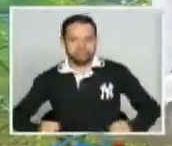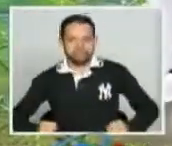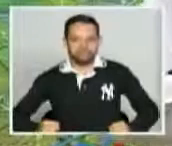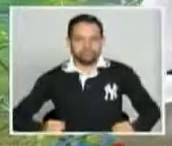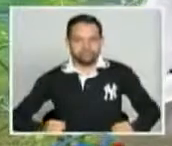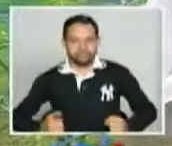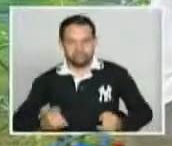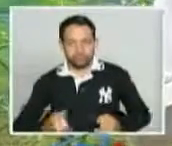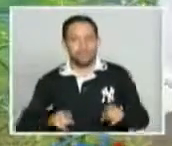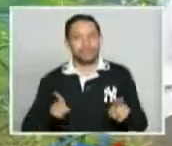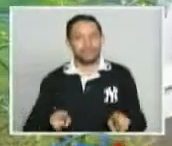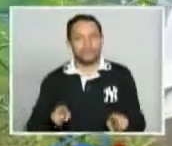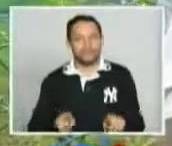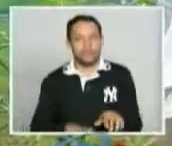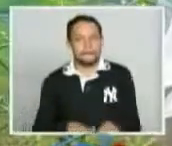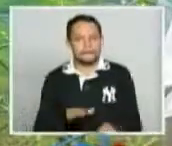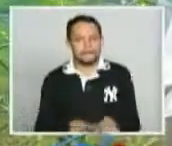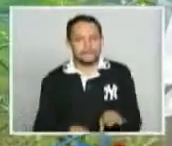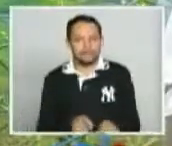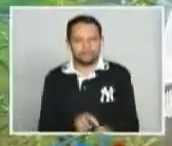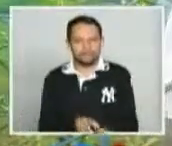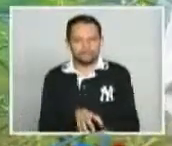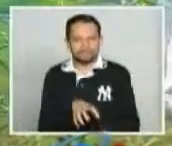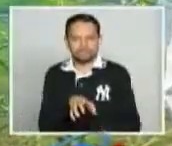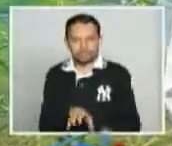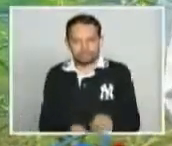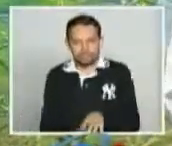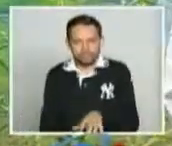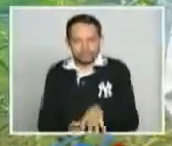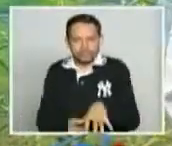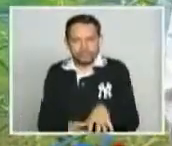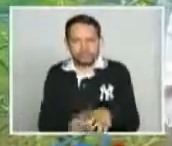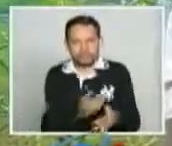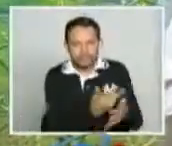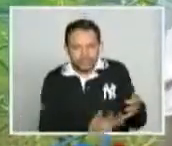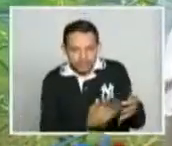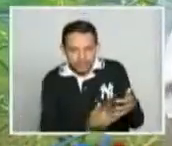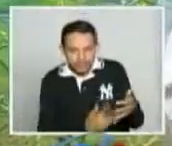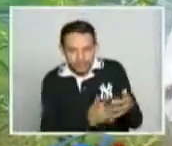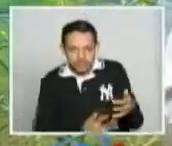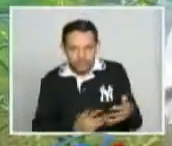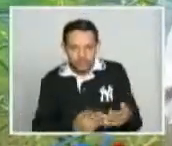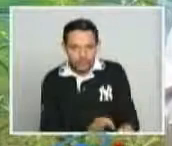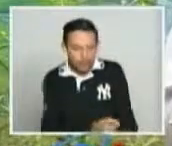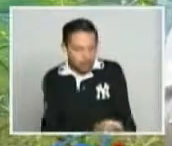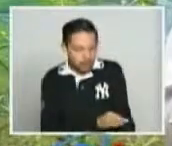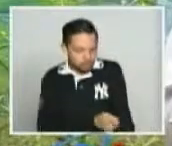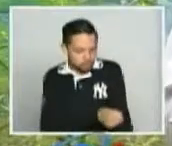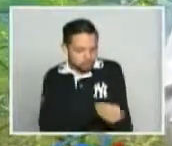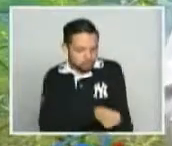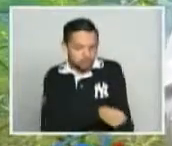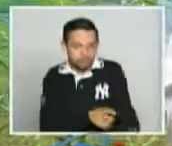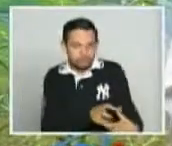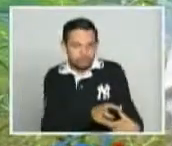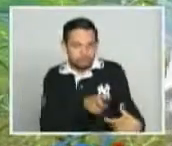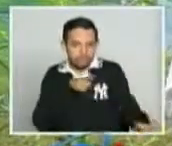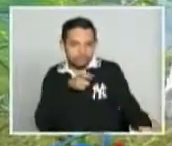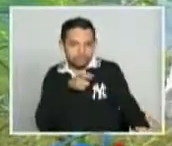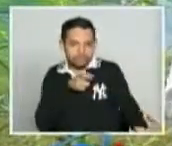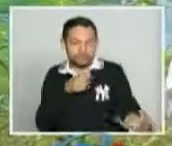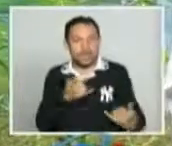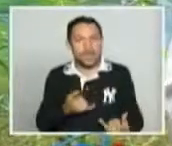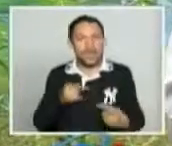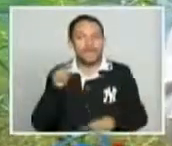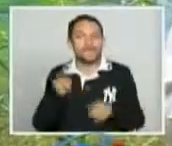están hinchando las piernas, me hice un examen de sangre, colesterol y triglicérido alto, en